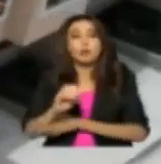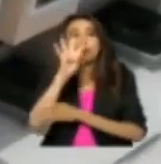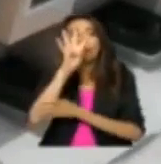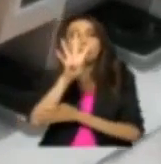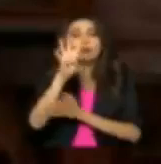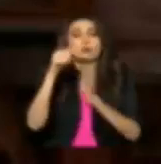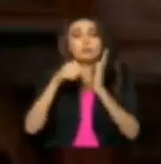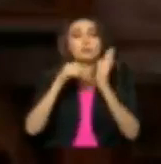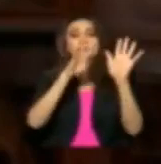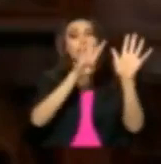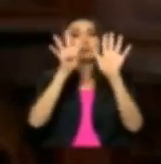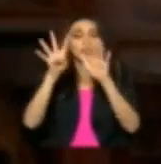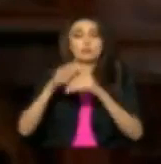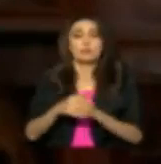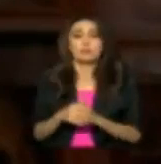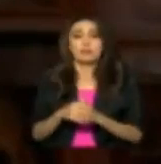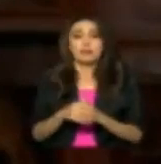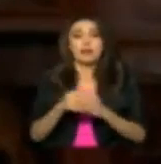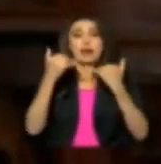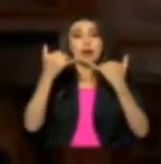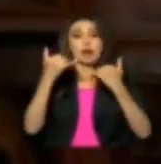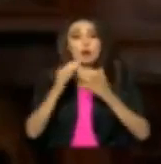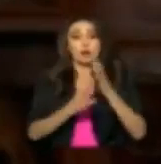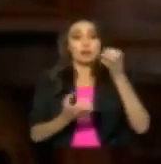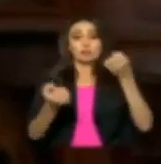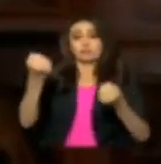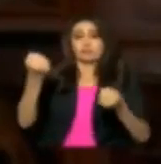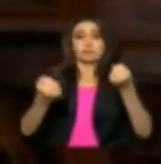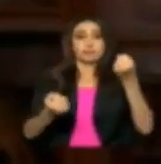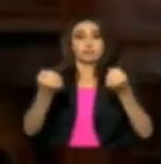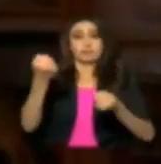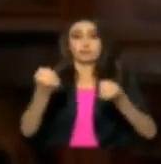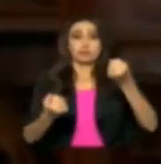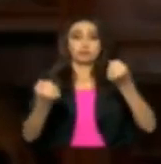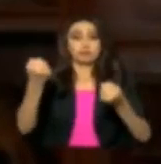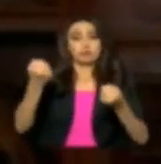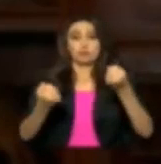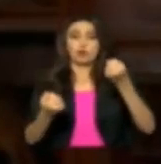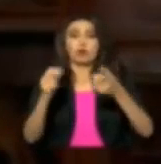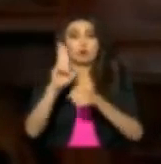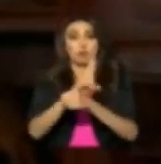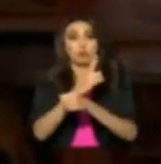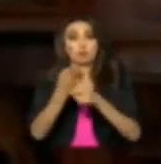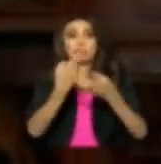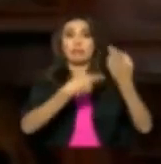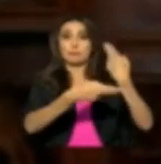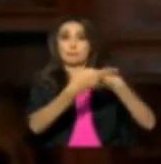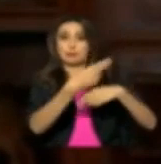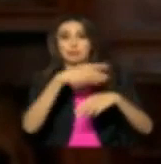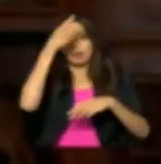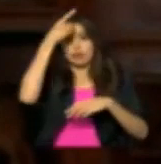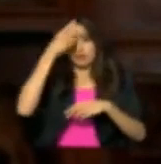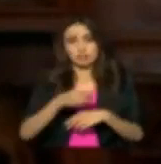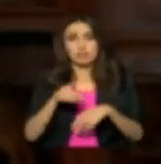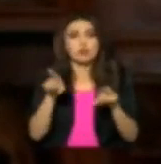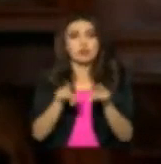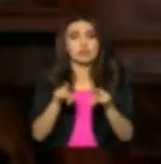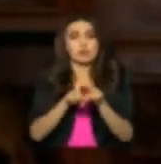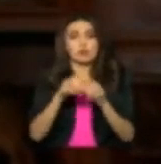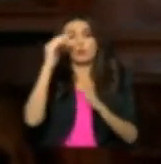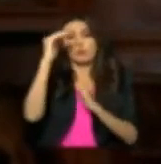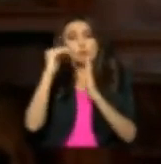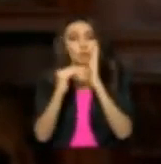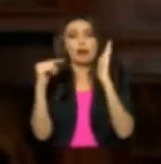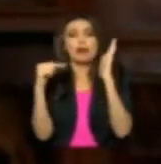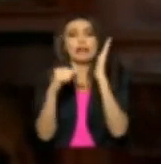4.99%. Para aquellos emprendedores que usan su auto o camioneta para comercializar sus emprendimientos, he decidido igualmente bajar el